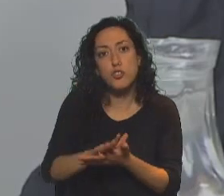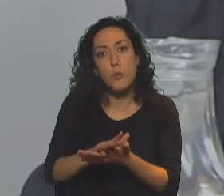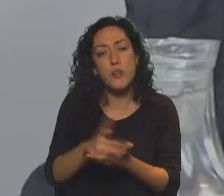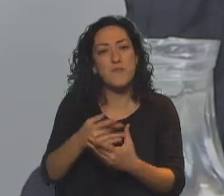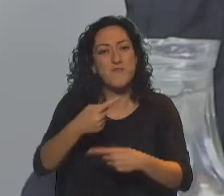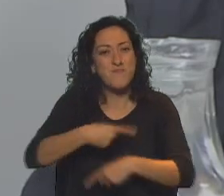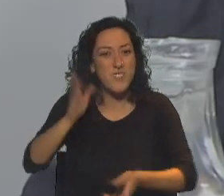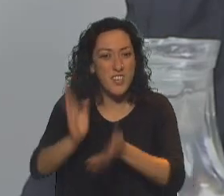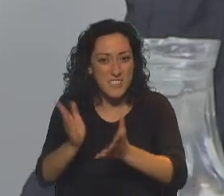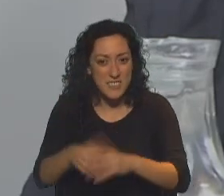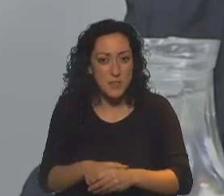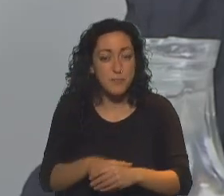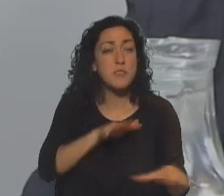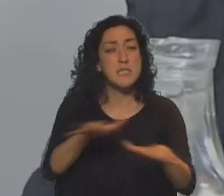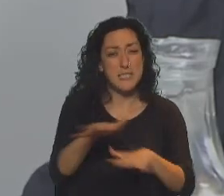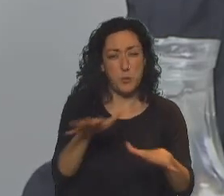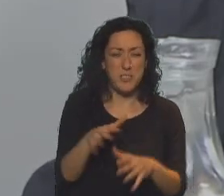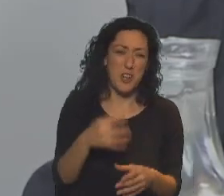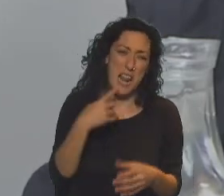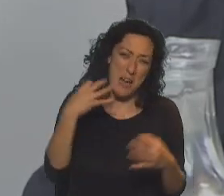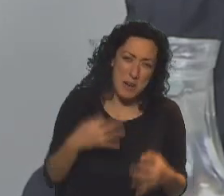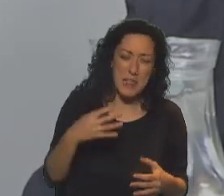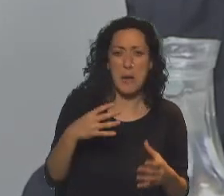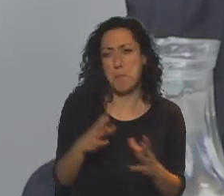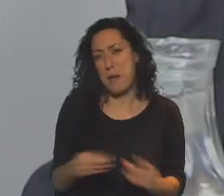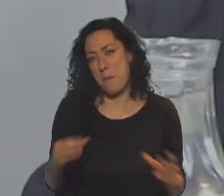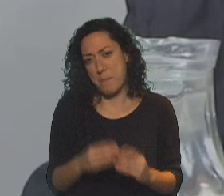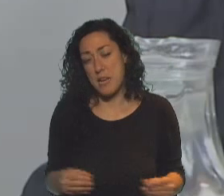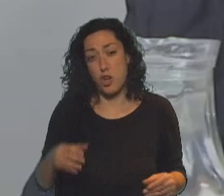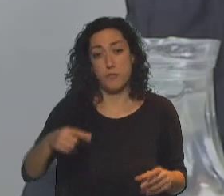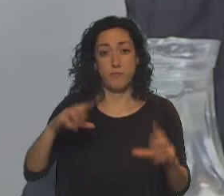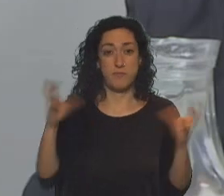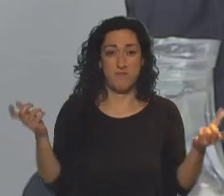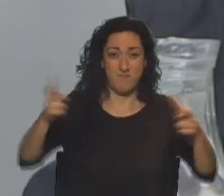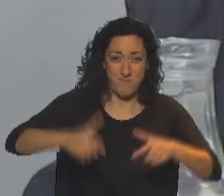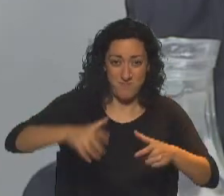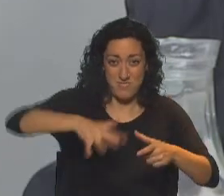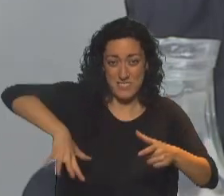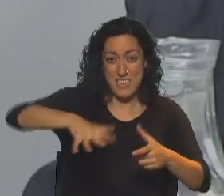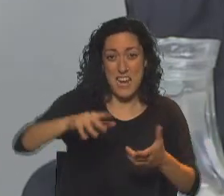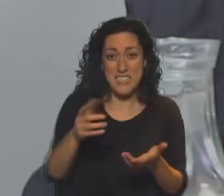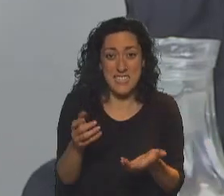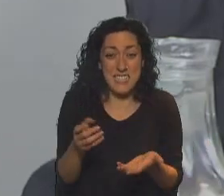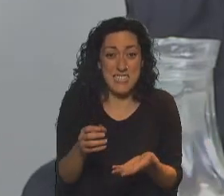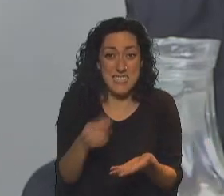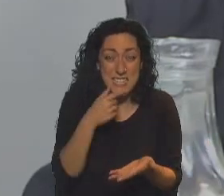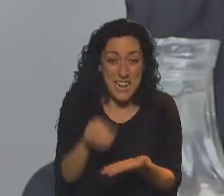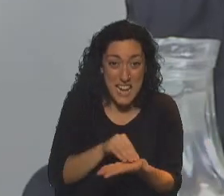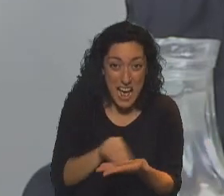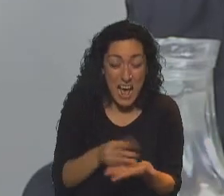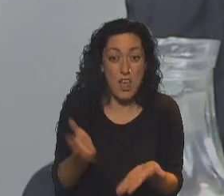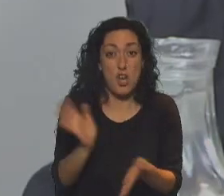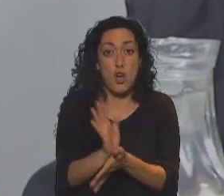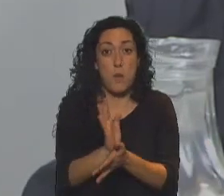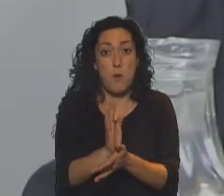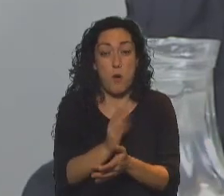que tuvieron como escenario este recinto, todas las torpezas, todas las irreverencias posibles contra el